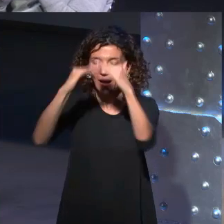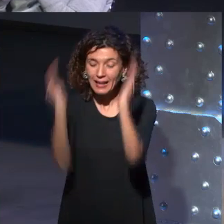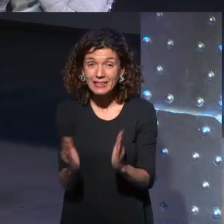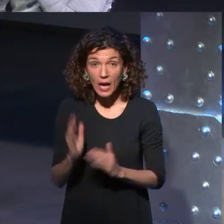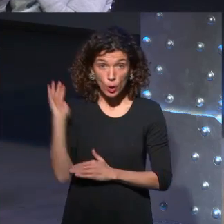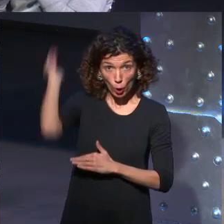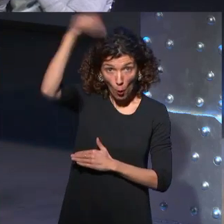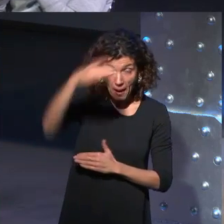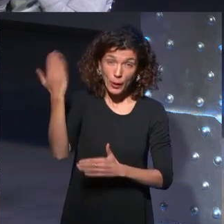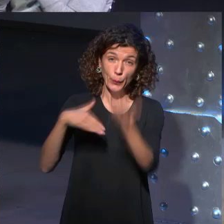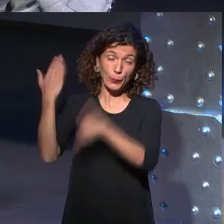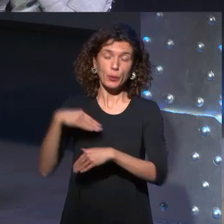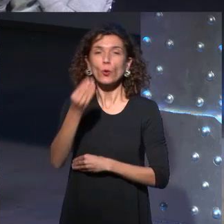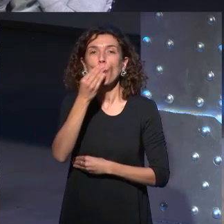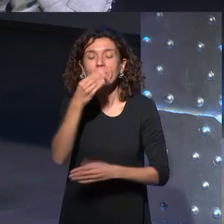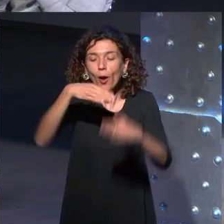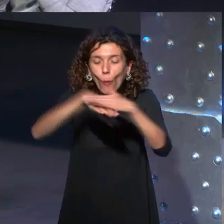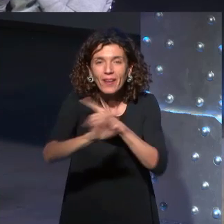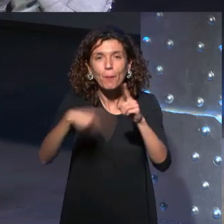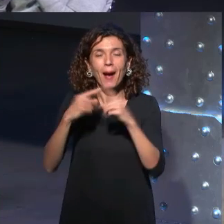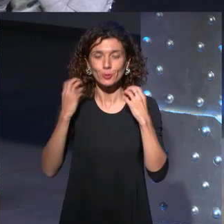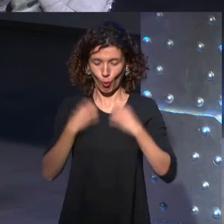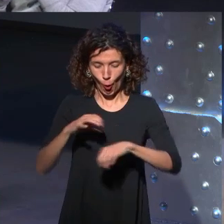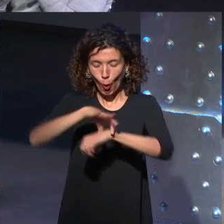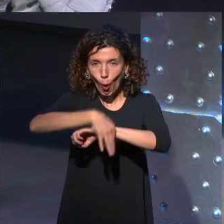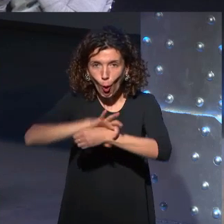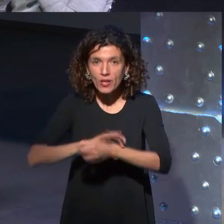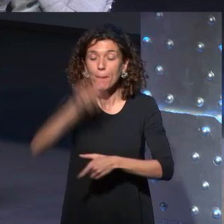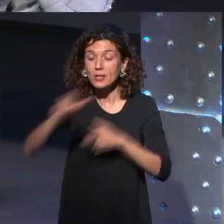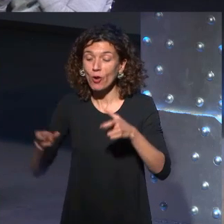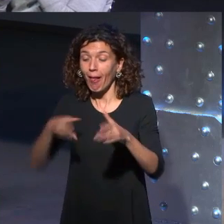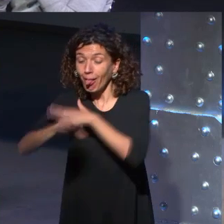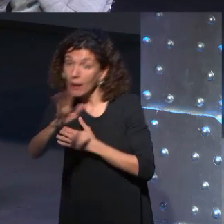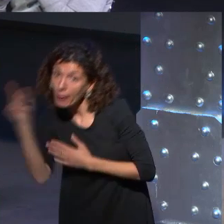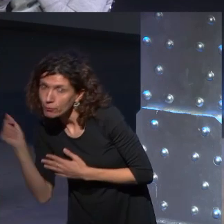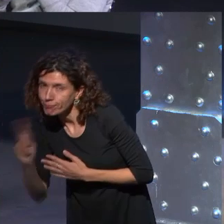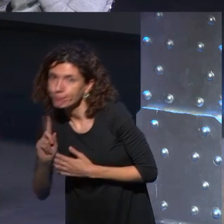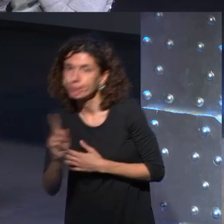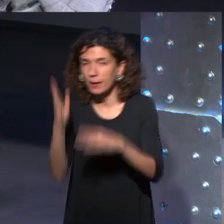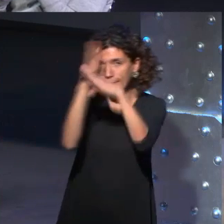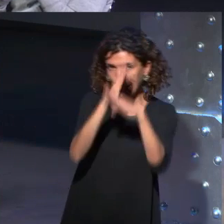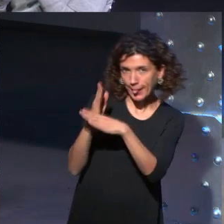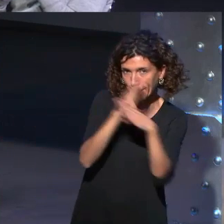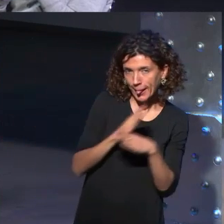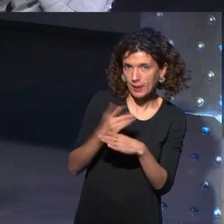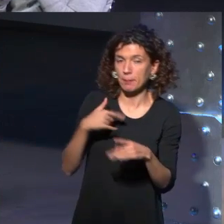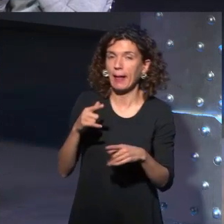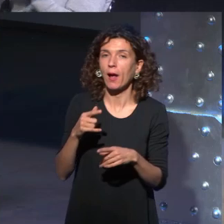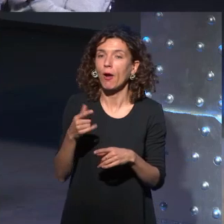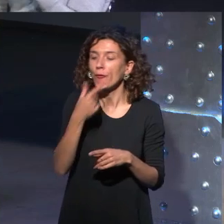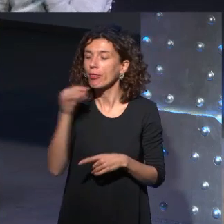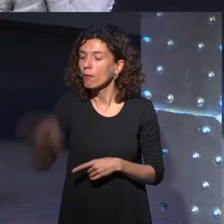romanos ponían la comida y las joyas, los valores para que no entraran los ladrones, para dificultárselo a los ladrones y a los